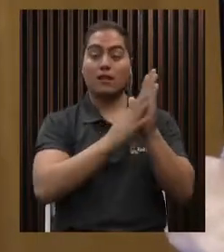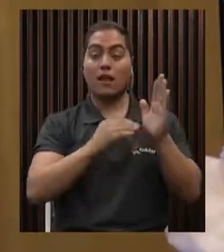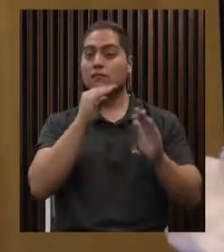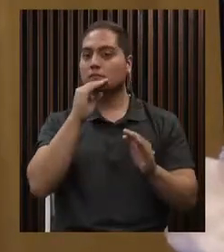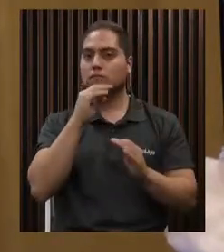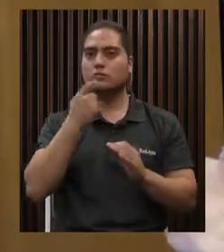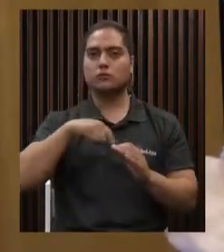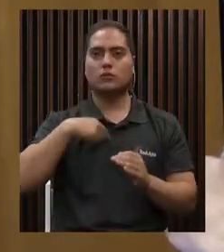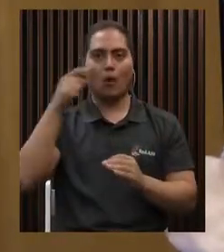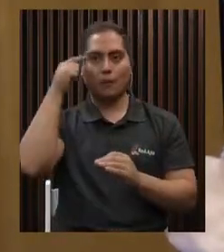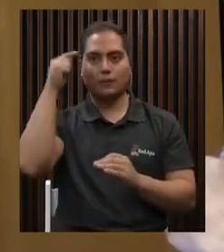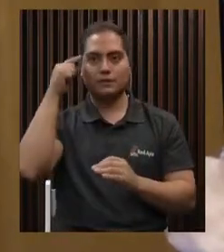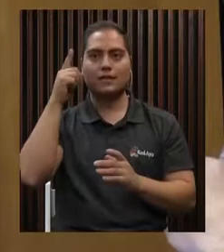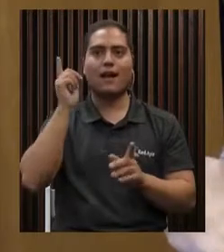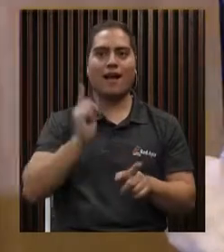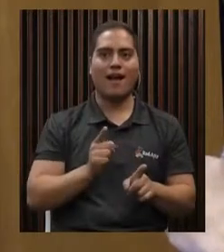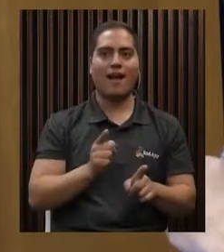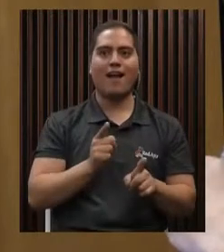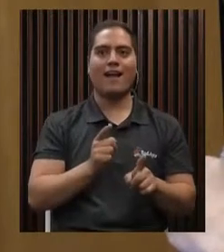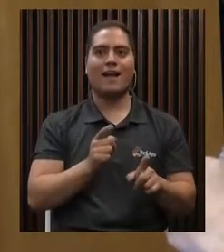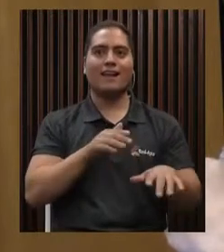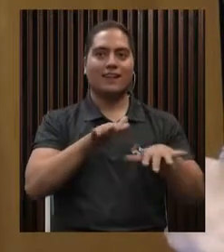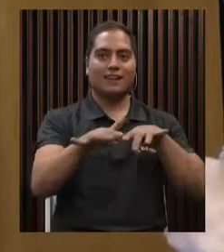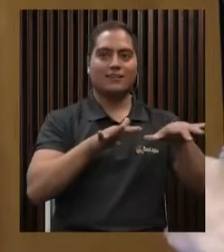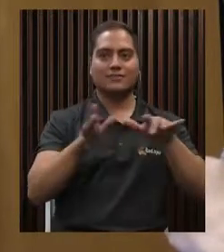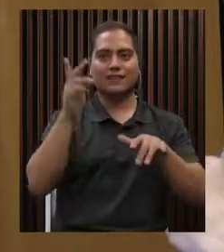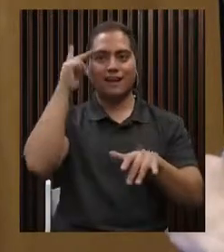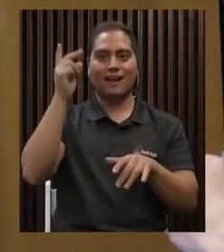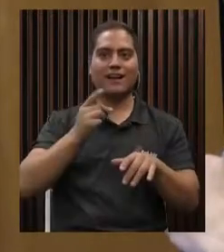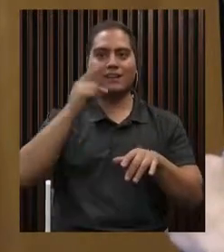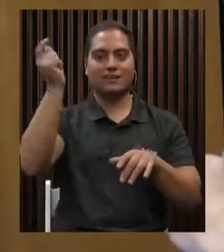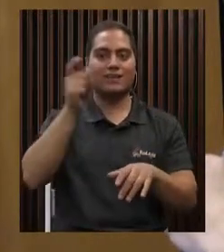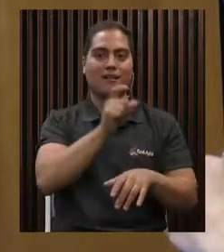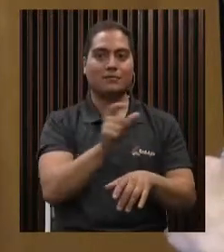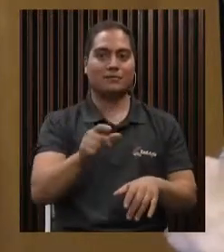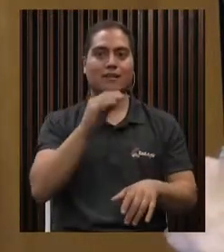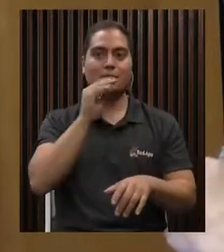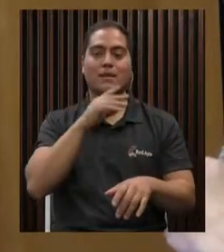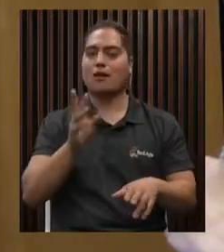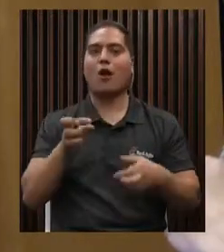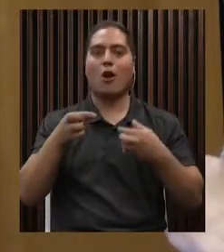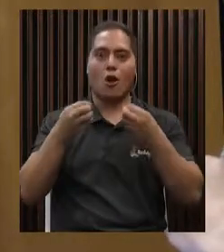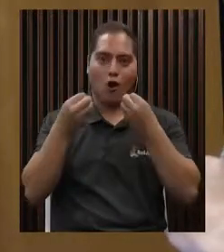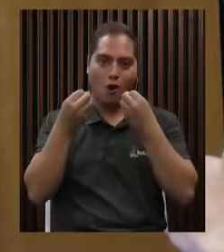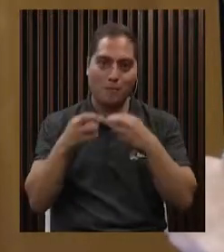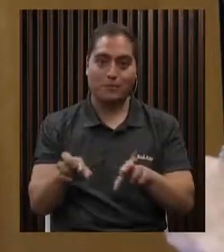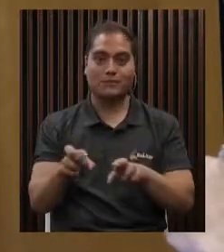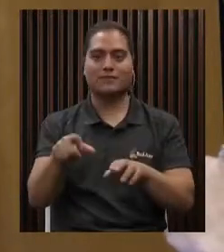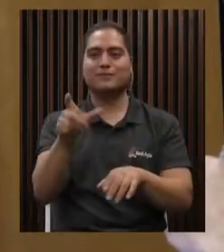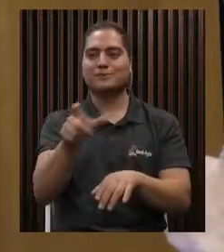el riesgo creativo de las personas, y también pensamos en oportunidades para los adultos.